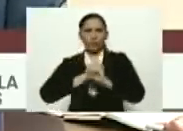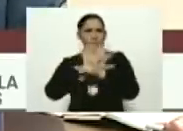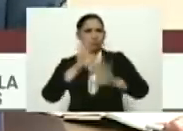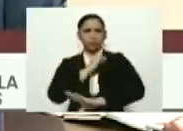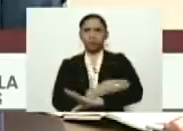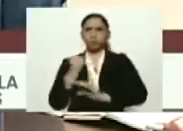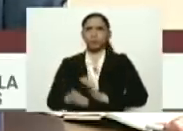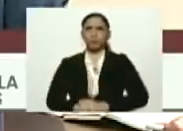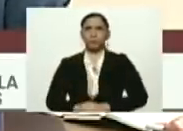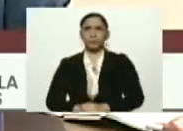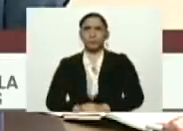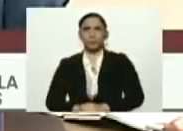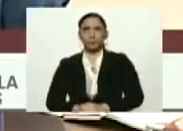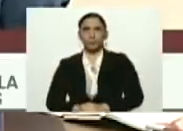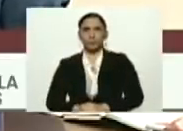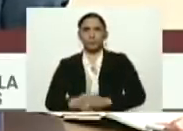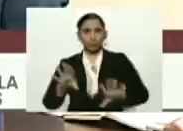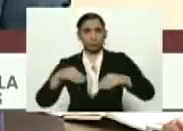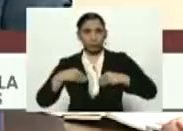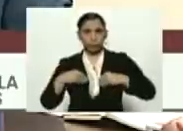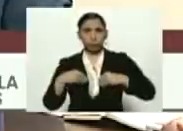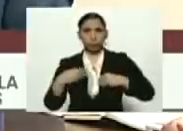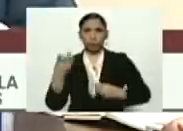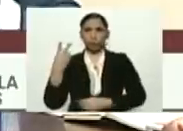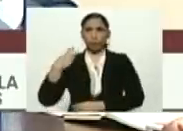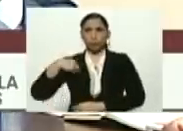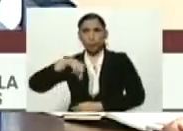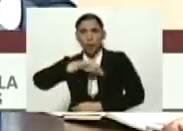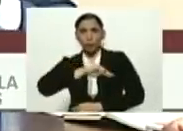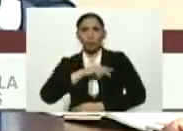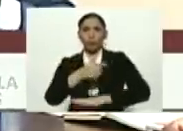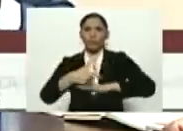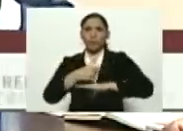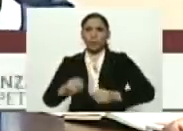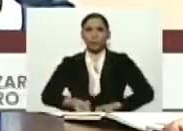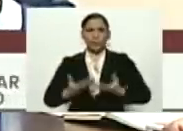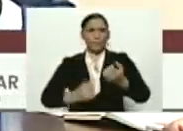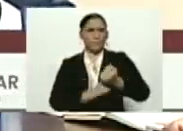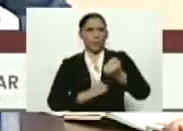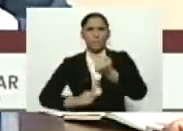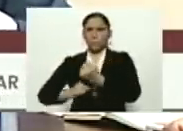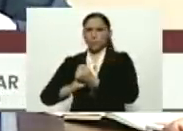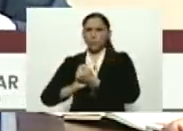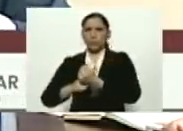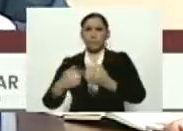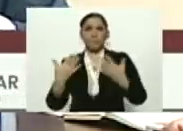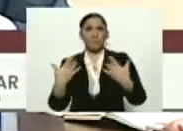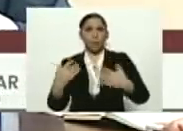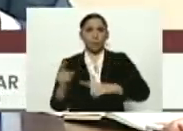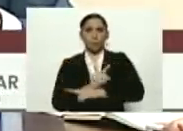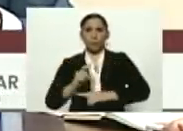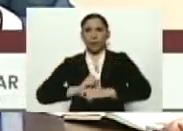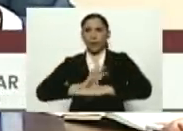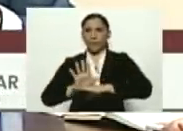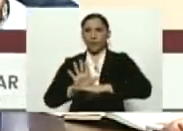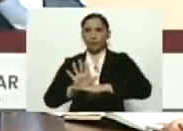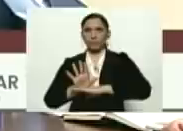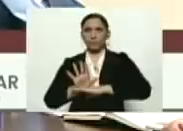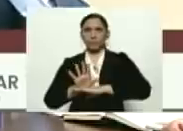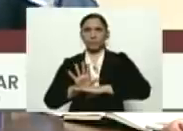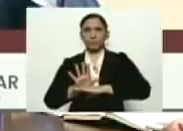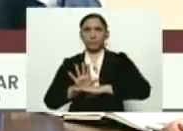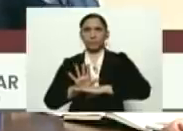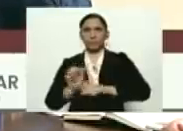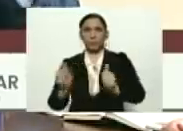firmes tomadas por nuestros gobiernos para darle un impulso y una aceleración al ALBA